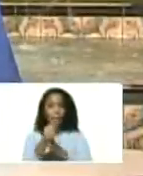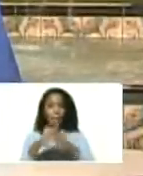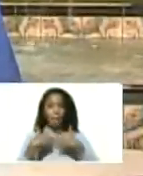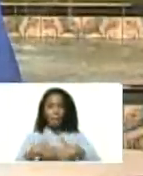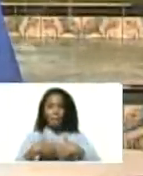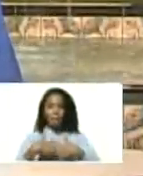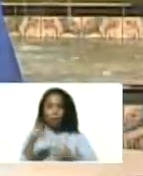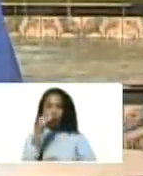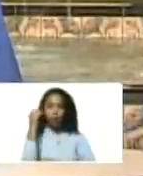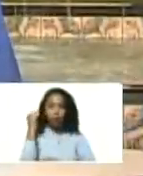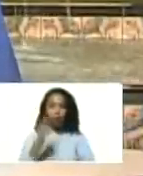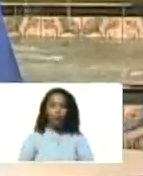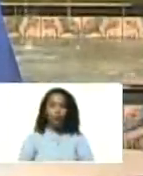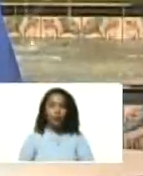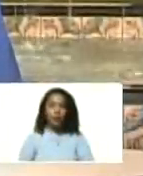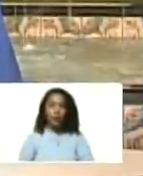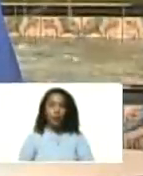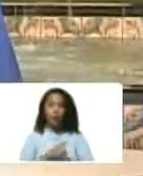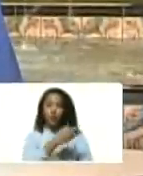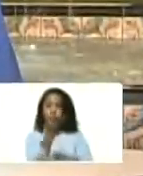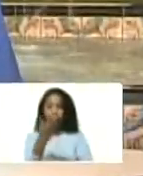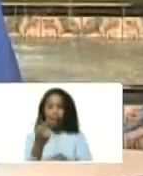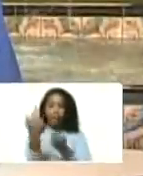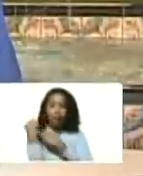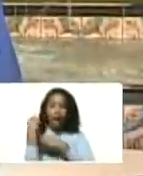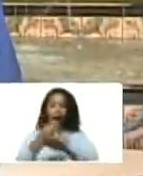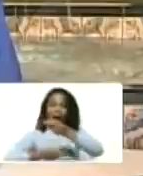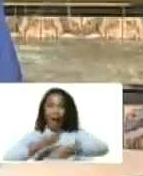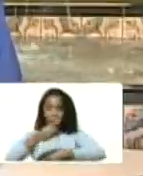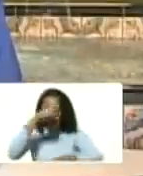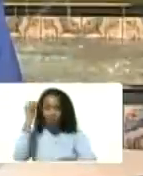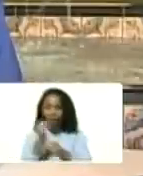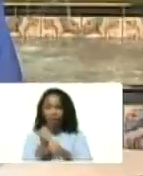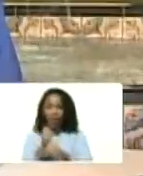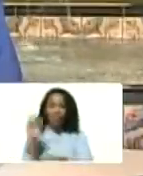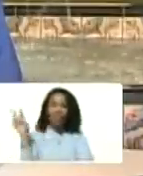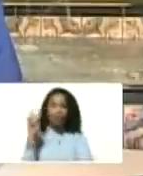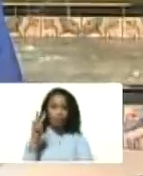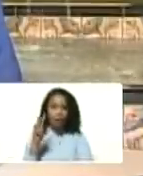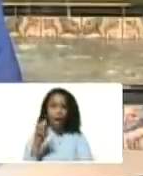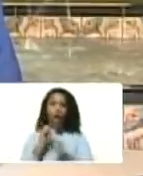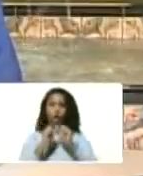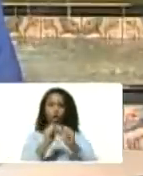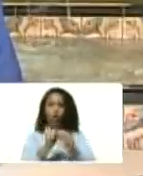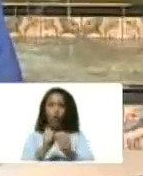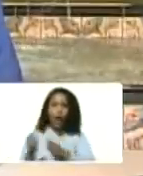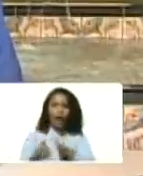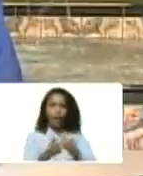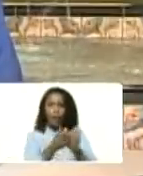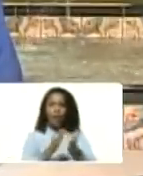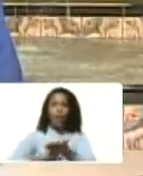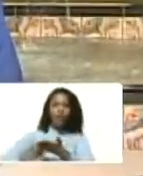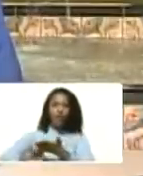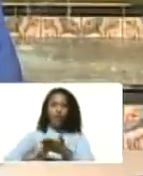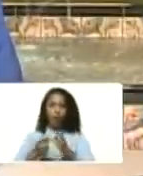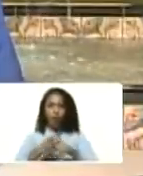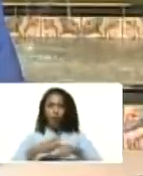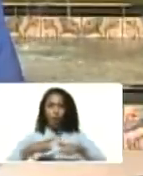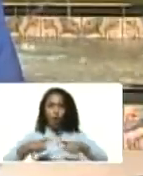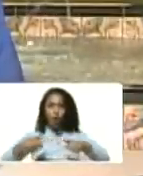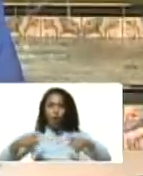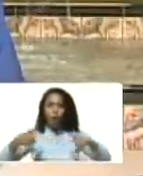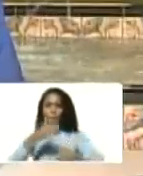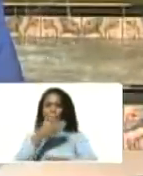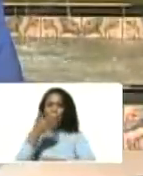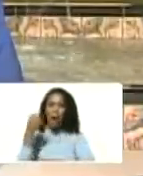empresarias garanticemos que venezuela sigue la senda de la recuperación de la